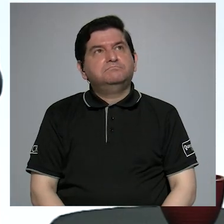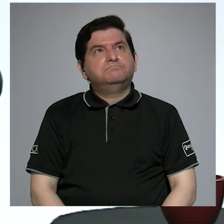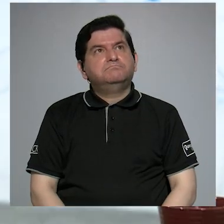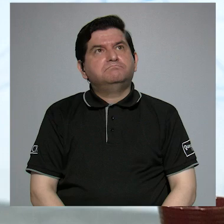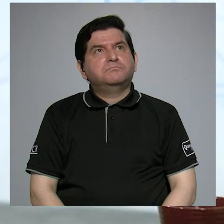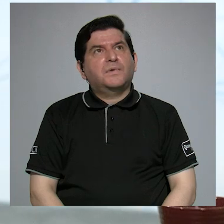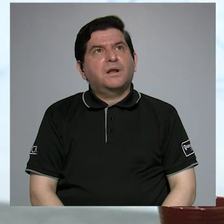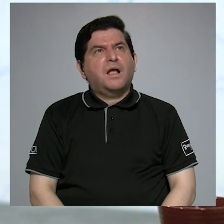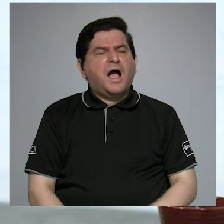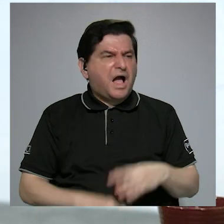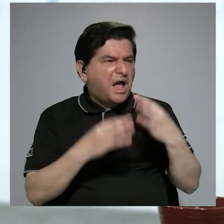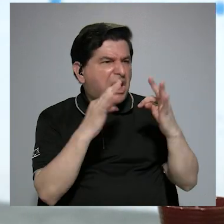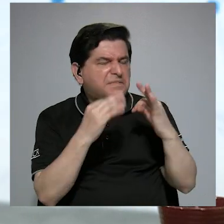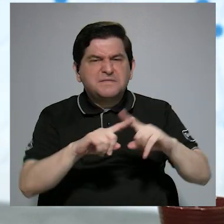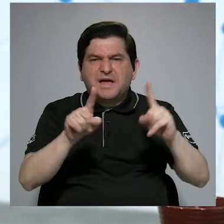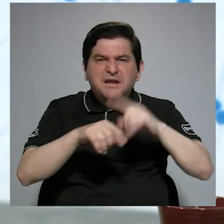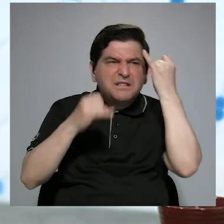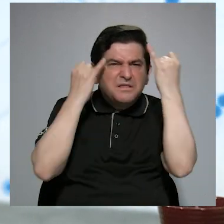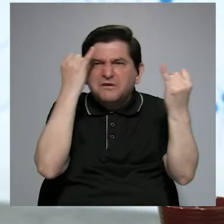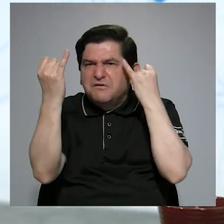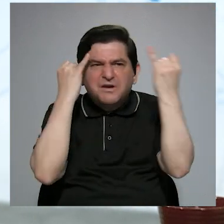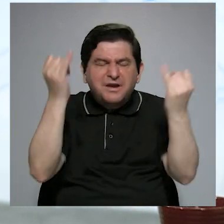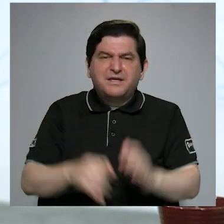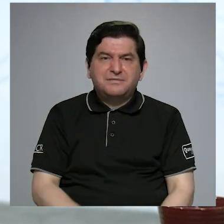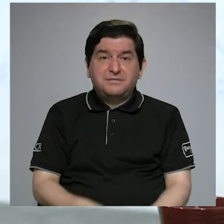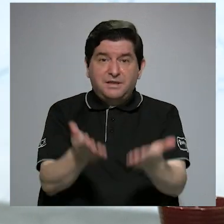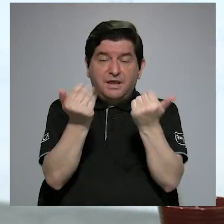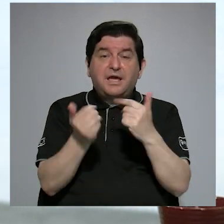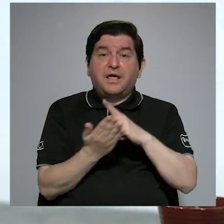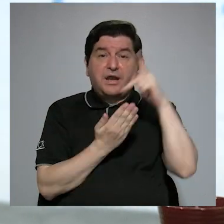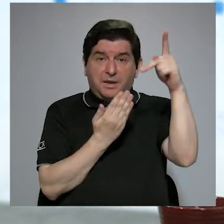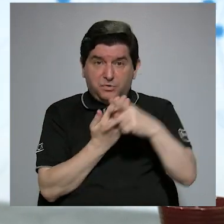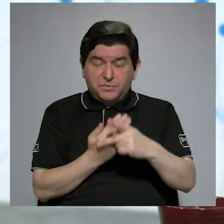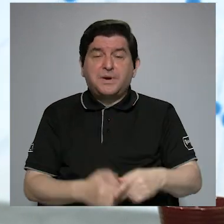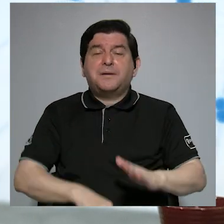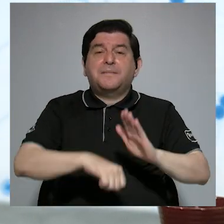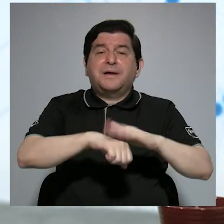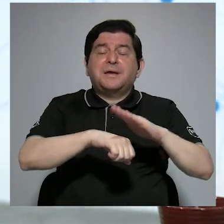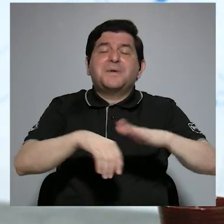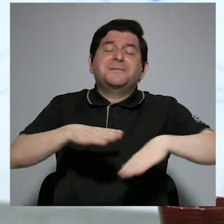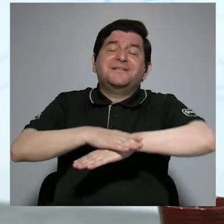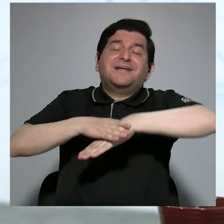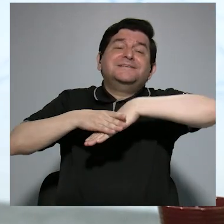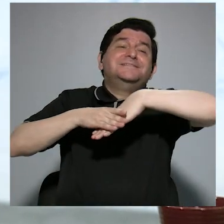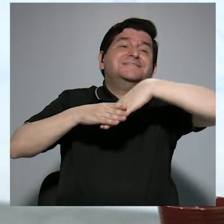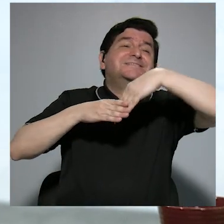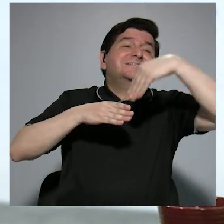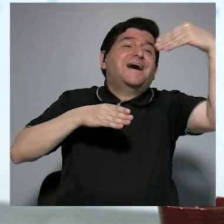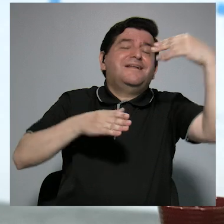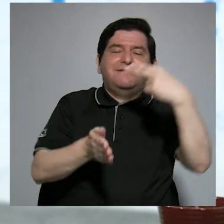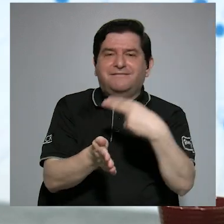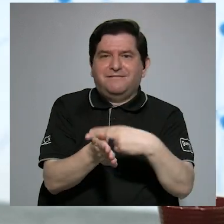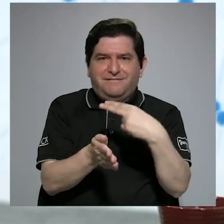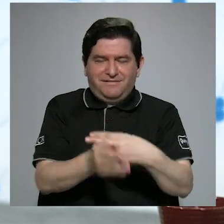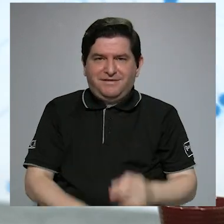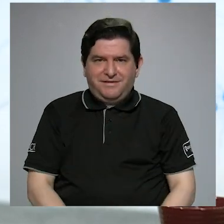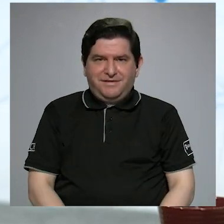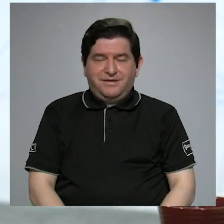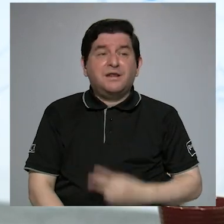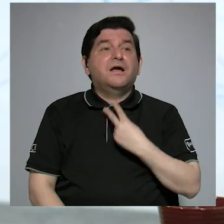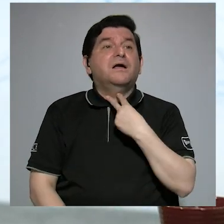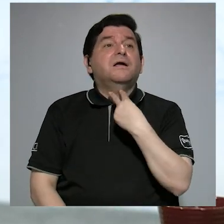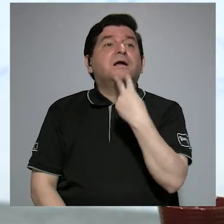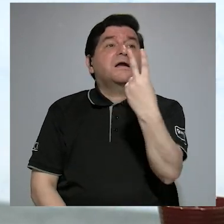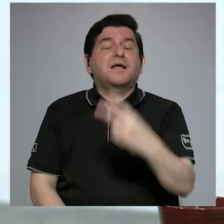bueno, empezaron a pelotear ideas y dijeron, bueno, nosotros queremos que sea un programa para poder salir del hospital, para que nuestra